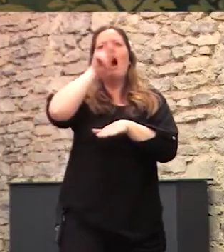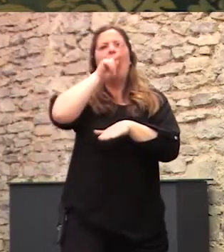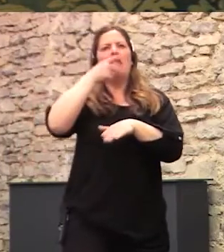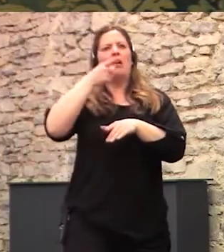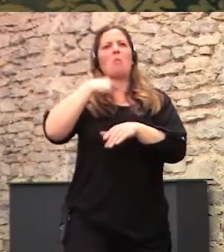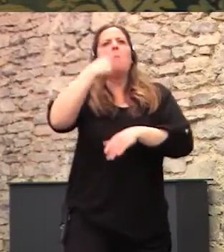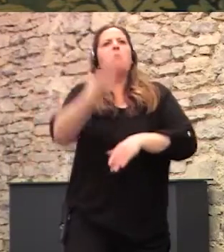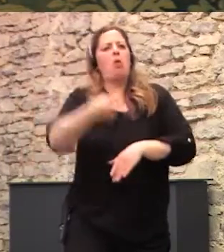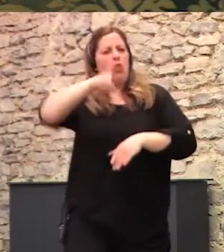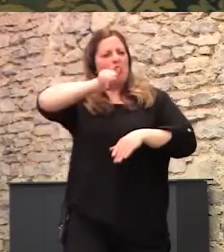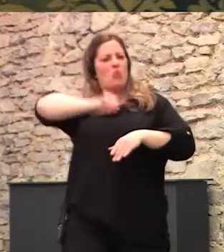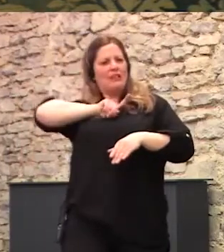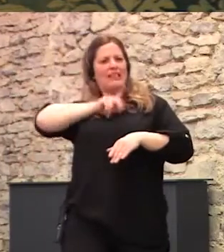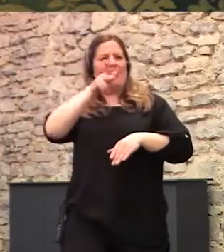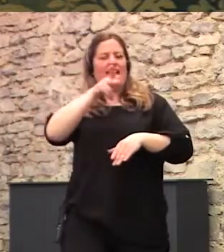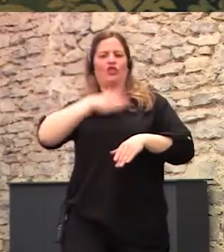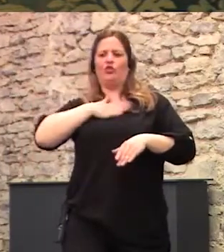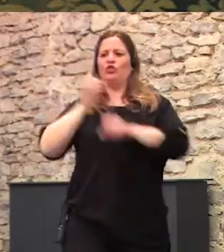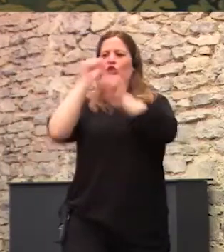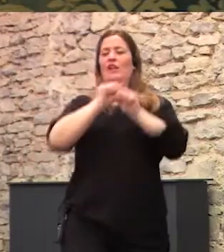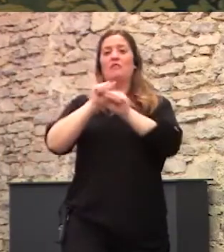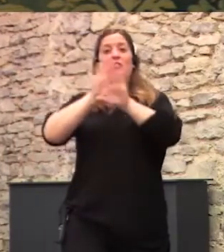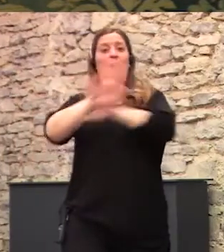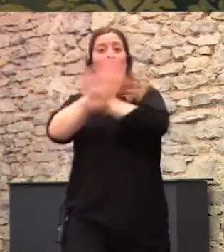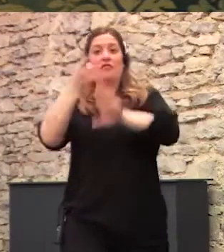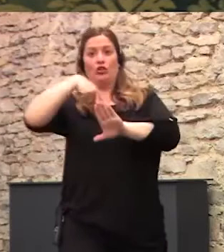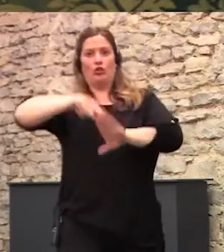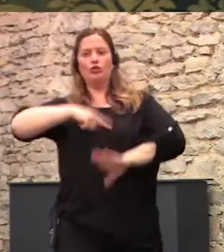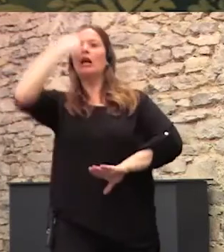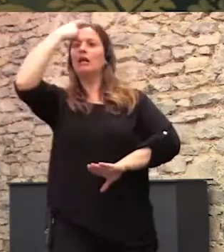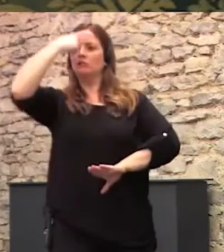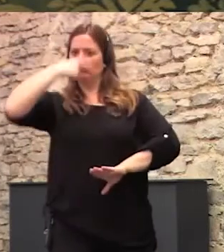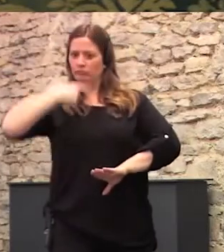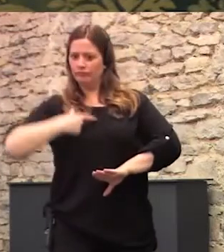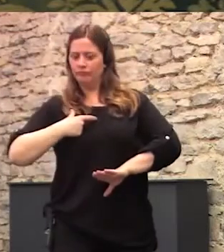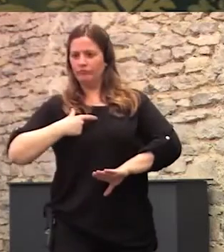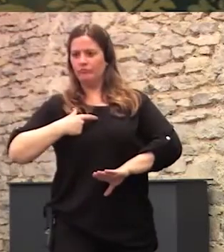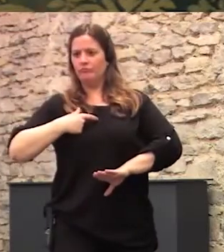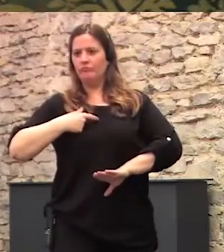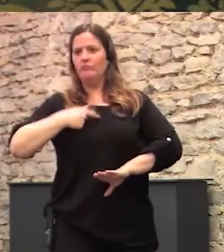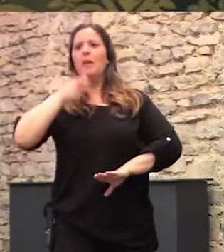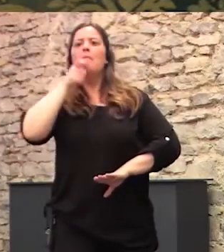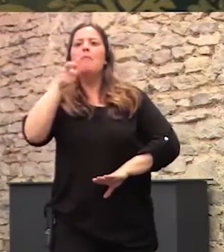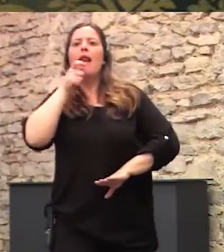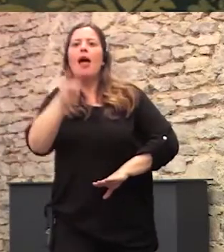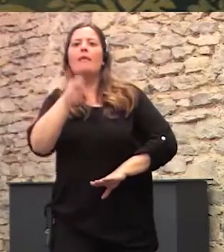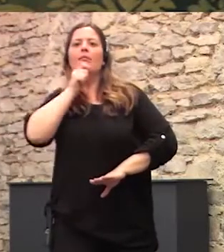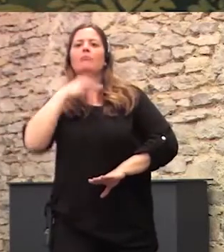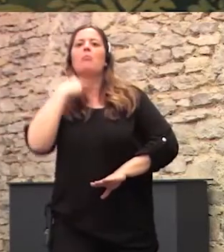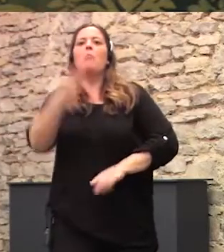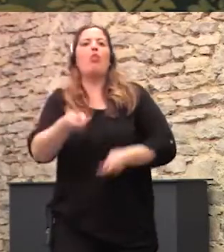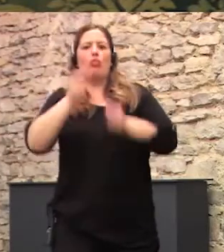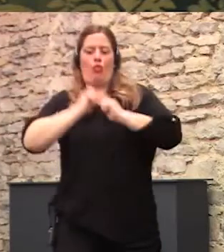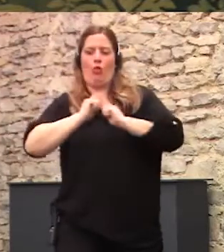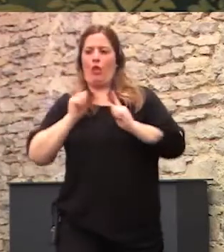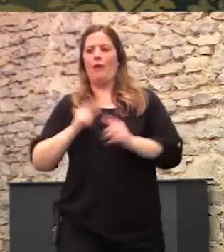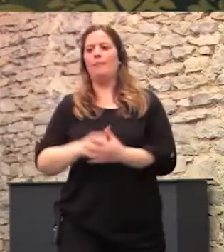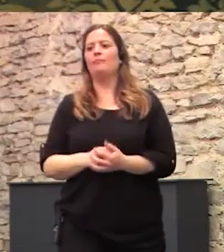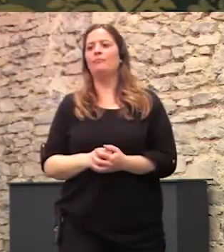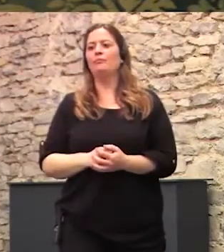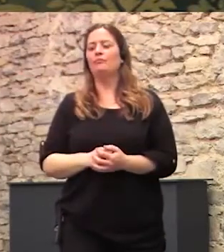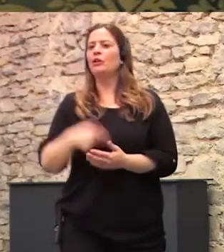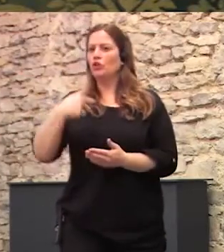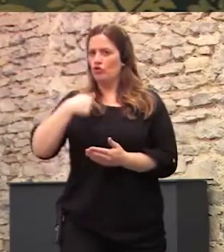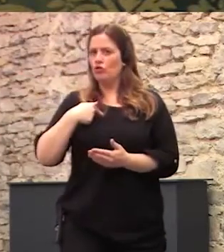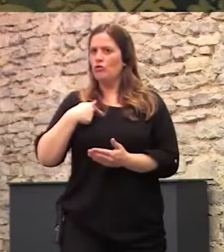nos dejan muy pocos espacios para hablar directamente. Entonces, aquí sí que, bueno, yo insisto